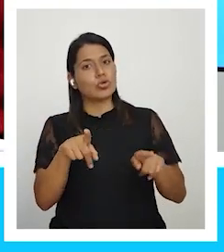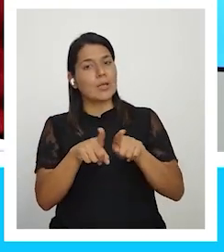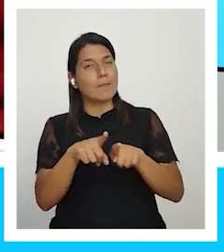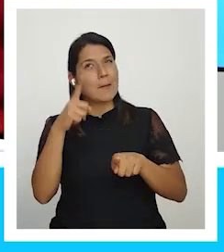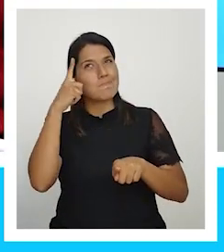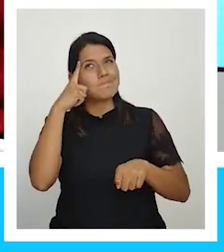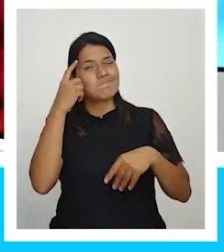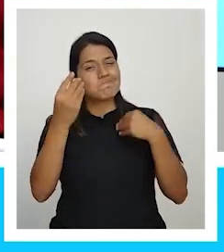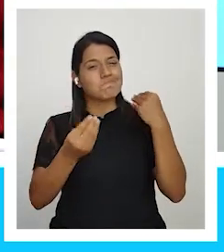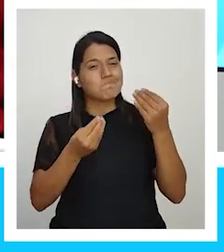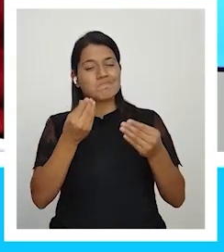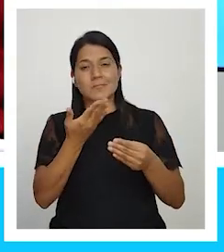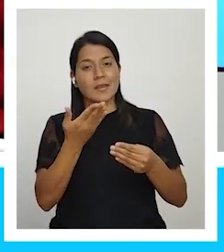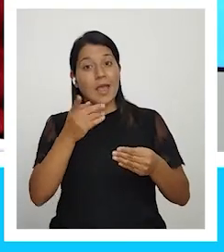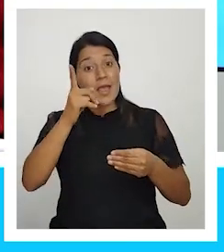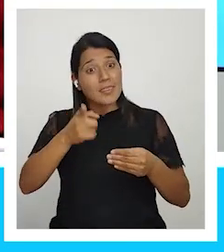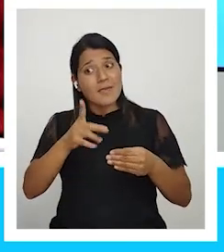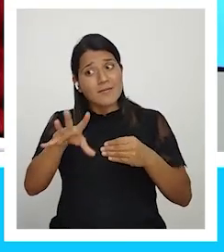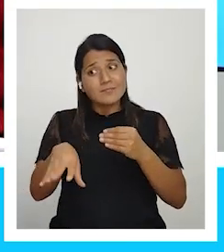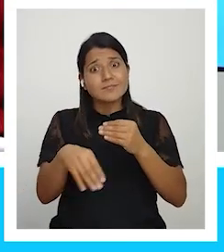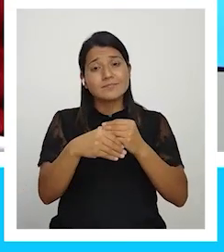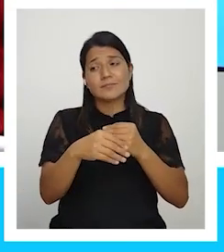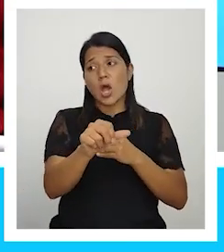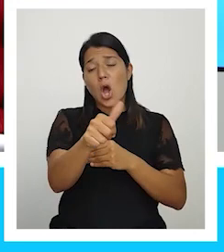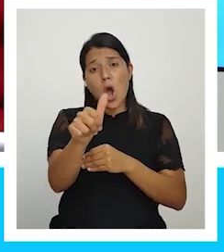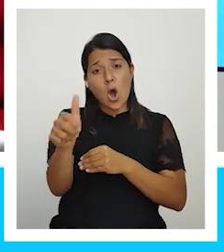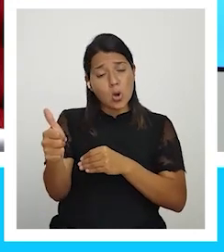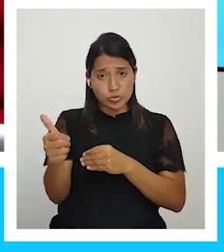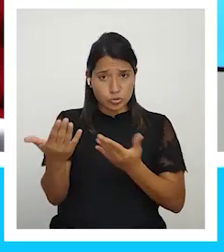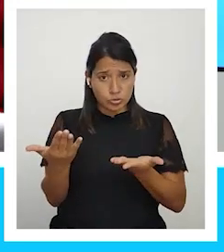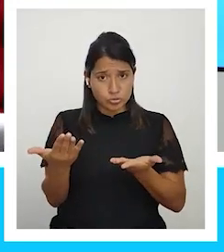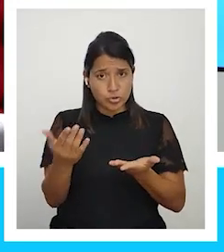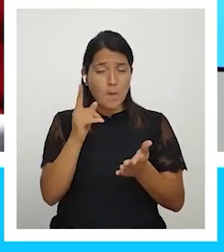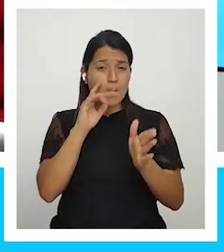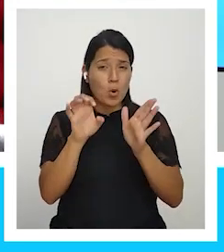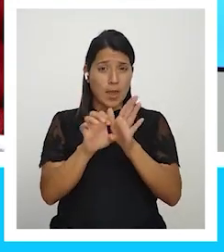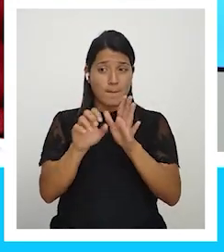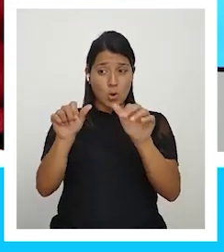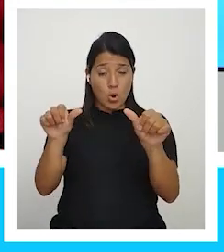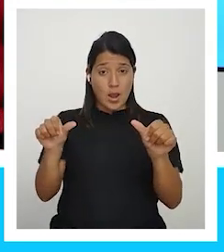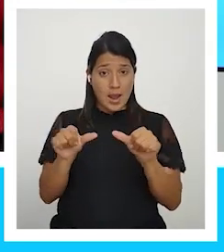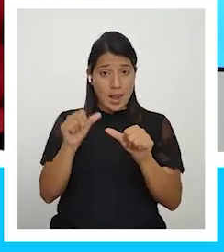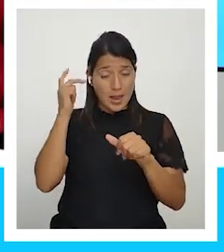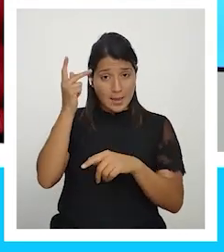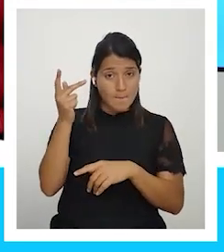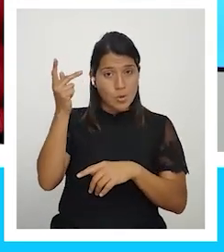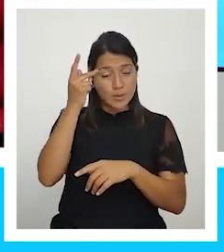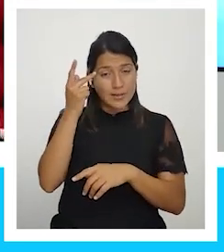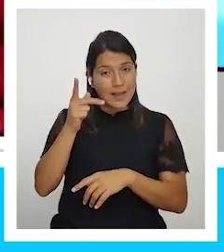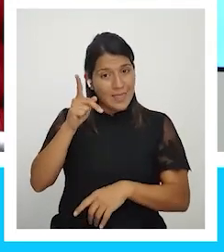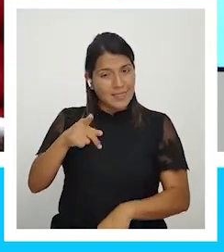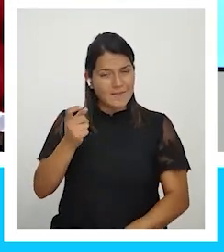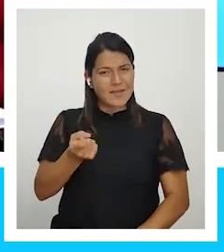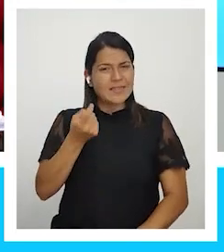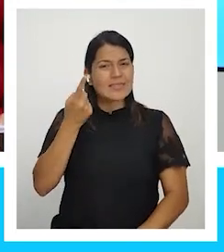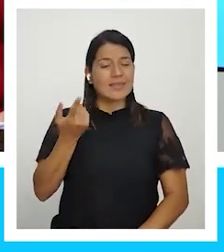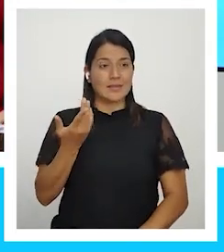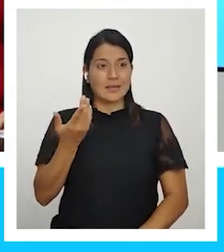deben involucrarse otros actores, ¿verdad? Acá yo creo que el sector político debe entender qué es lo que se está